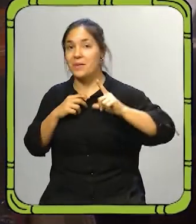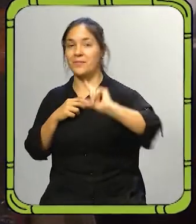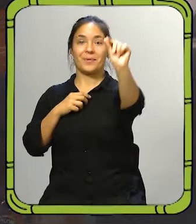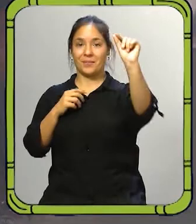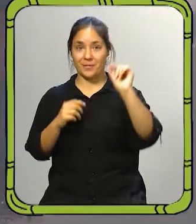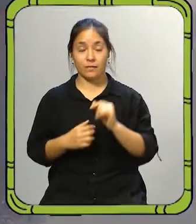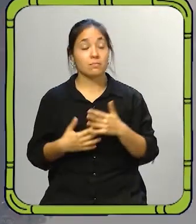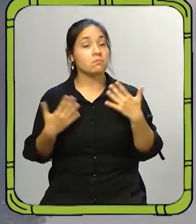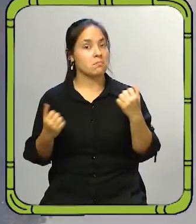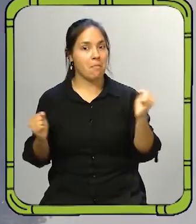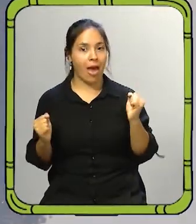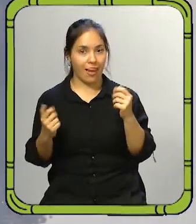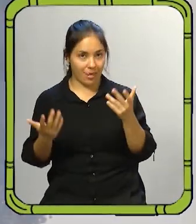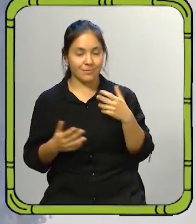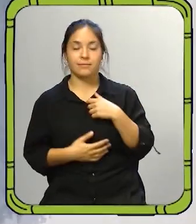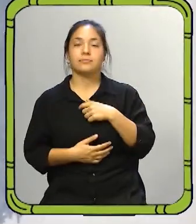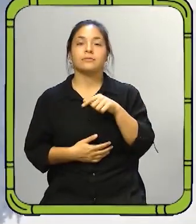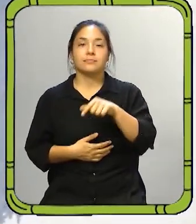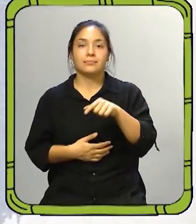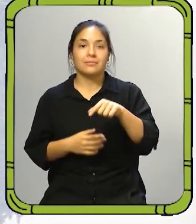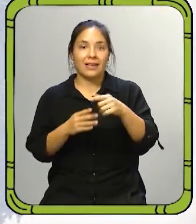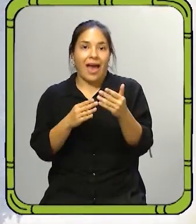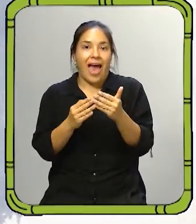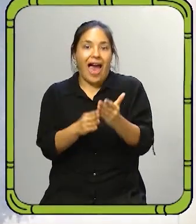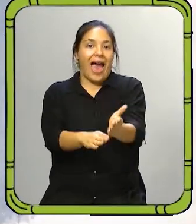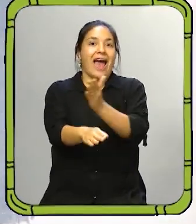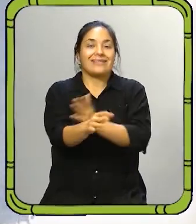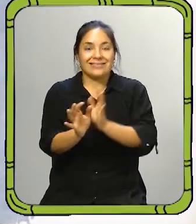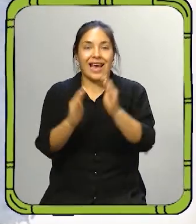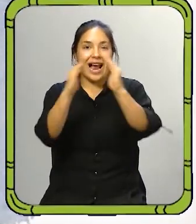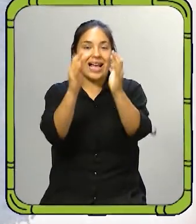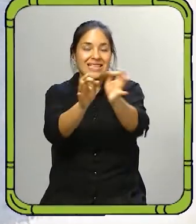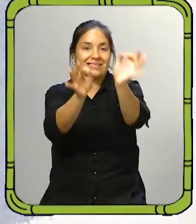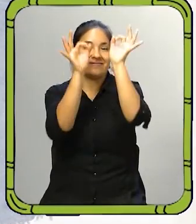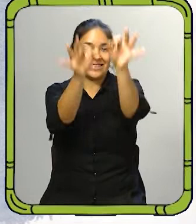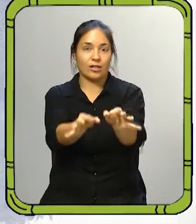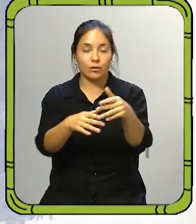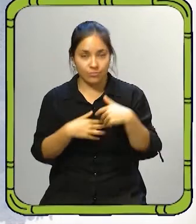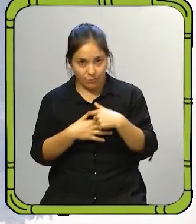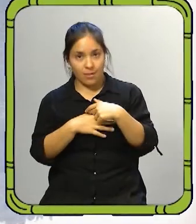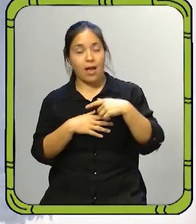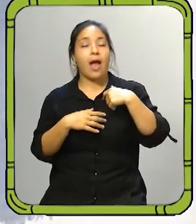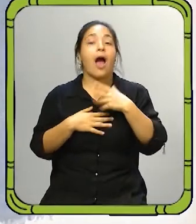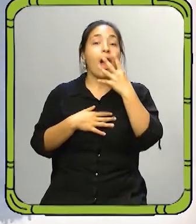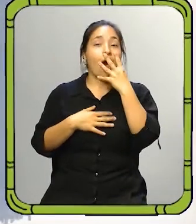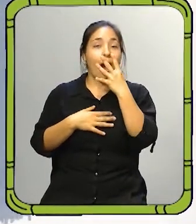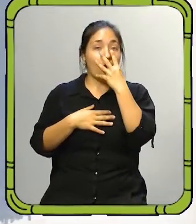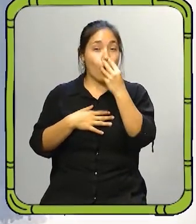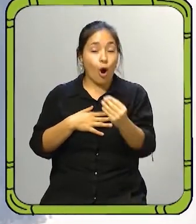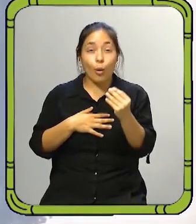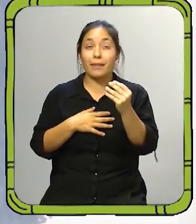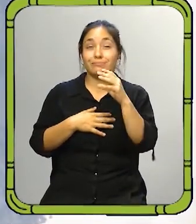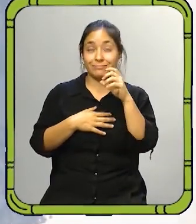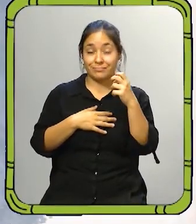Así fue como llegó antes que nadie a la casa de la abuela. La vieja loba estaba en la cama, tapada hasta la nariz a causa de un fuerte